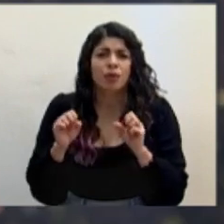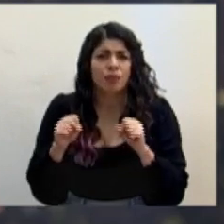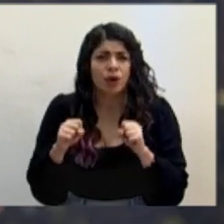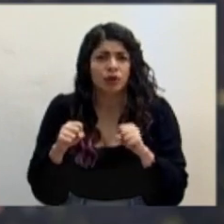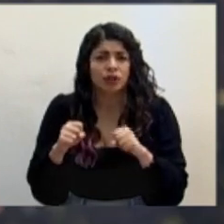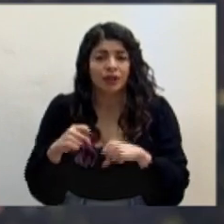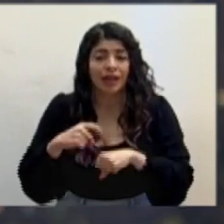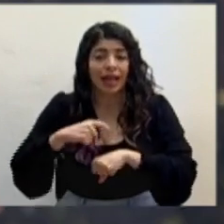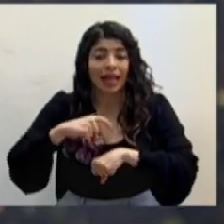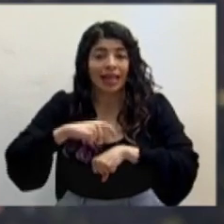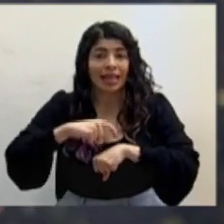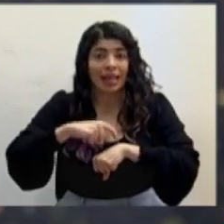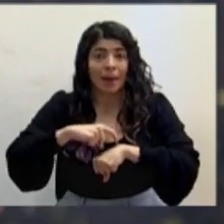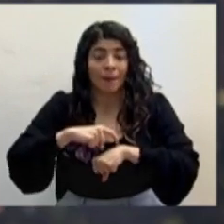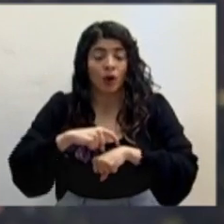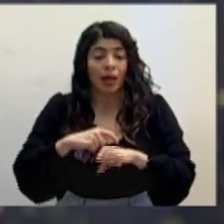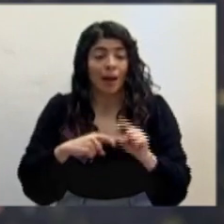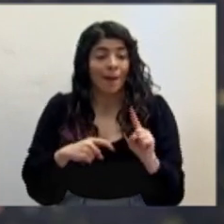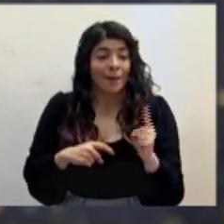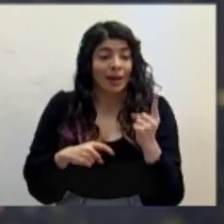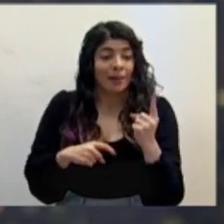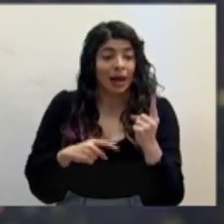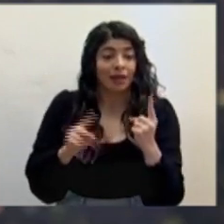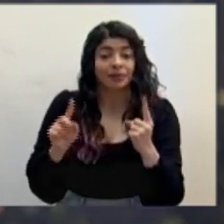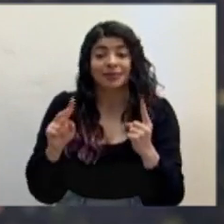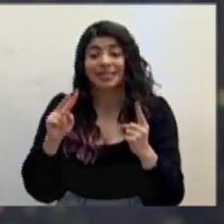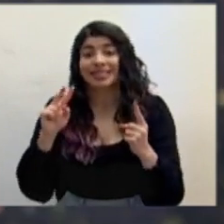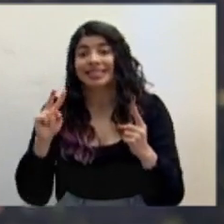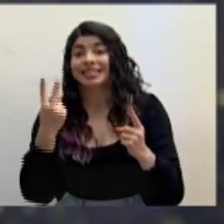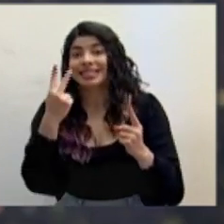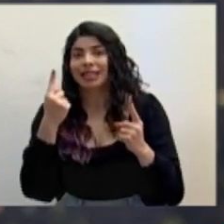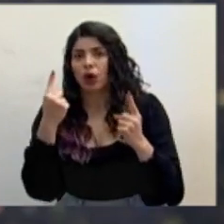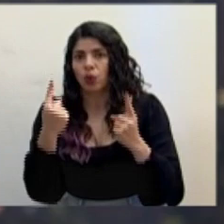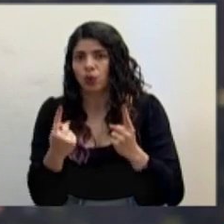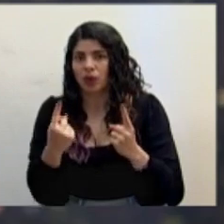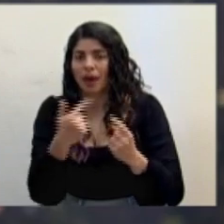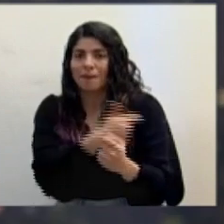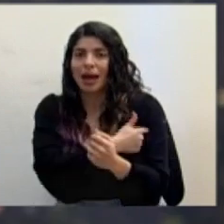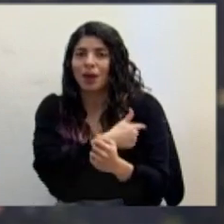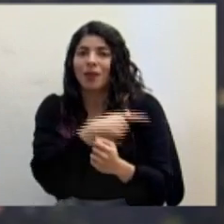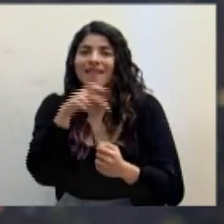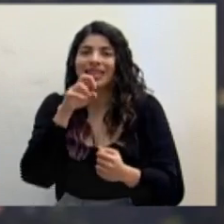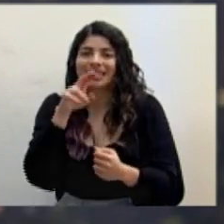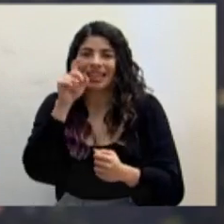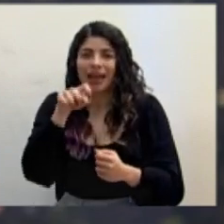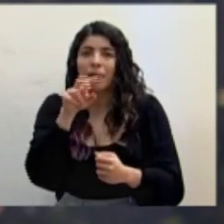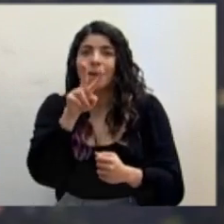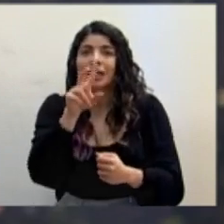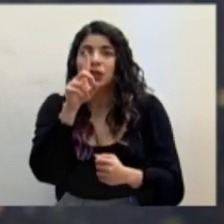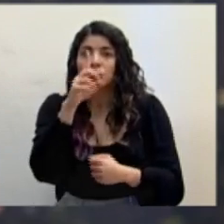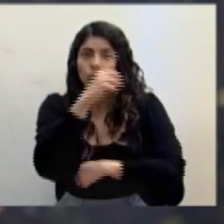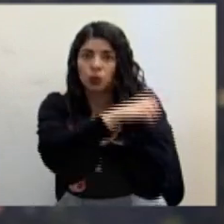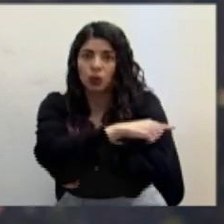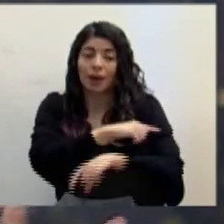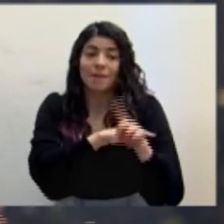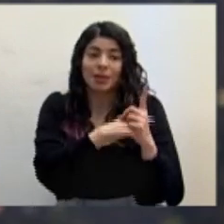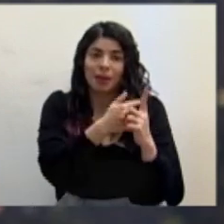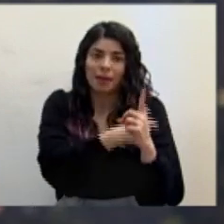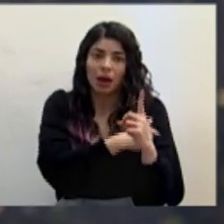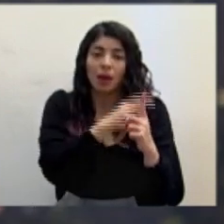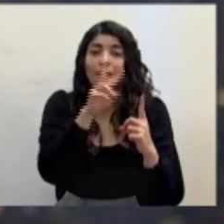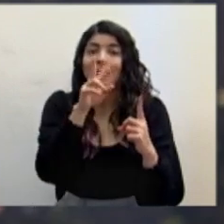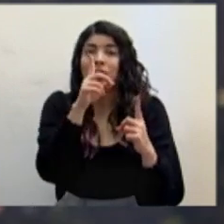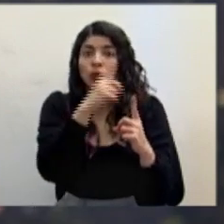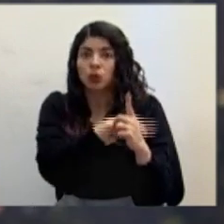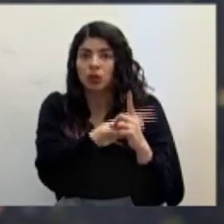el periodo entre la primera y la segunda dosis, al menos en el caso de la vacuna Pfizer de 21 días, se pueda extender